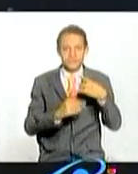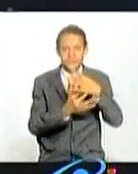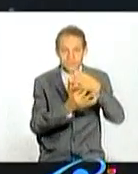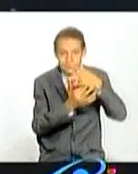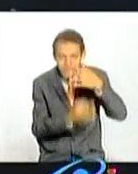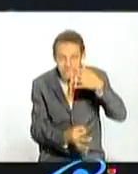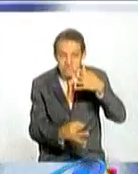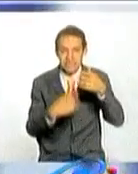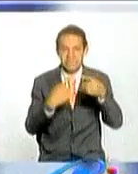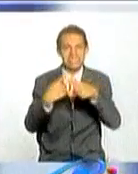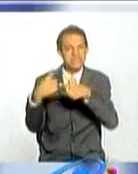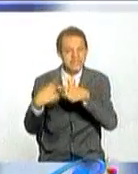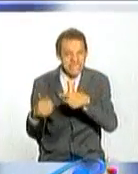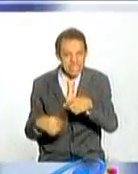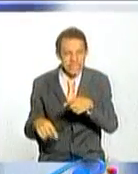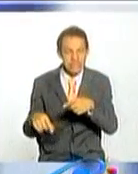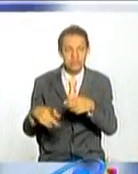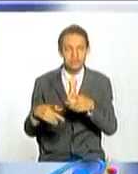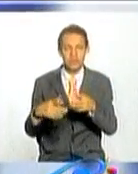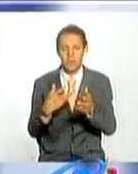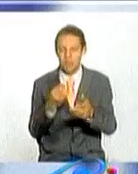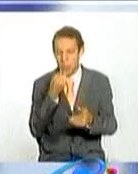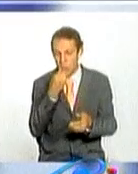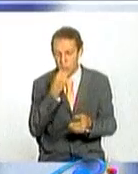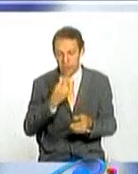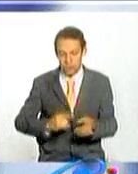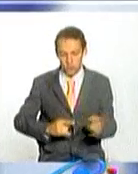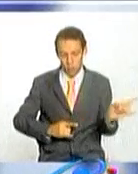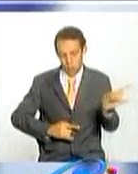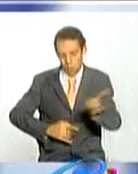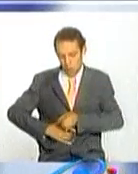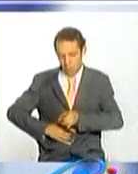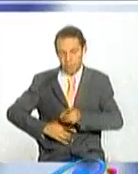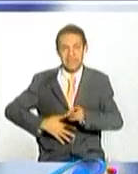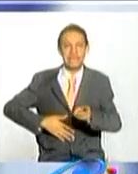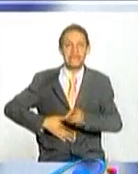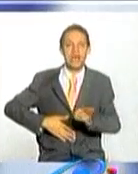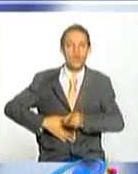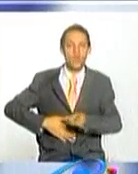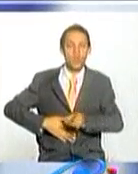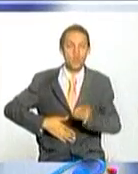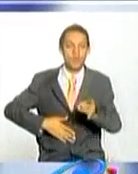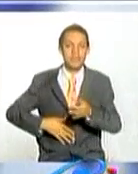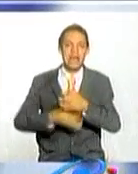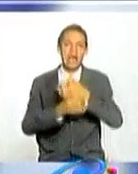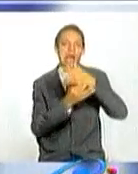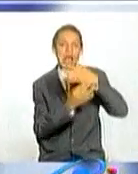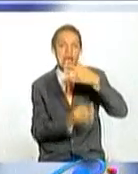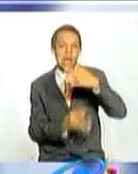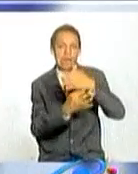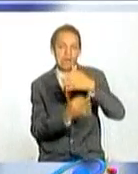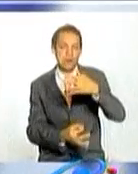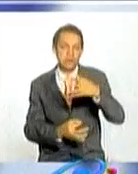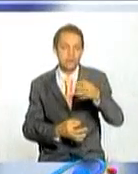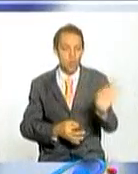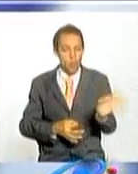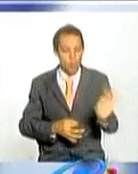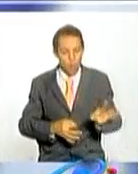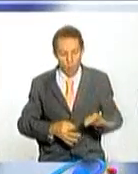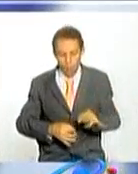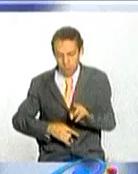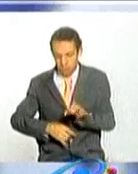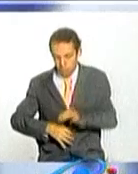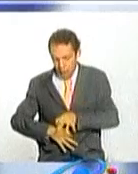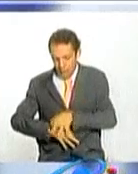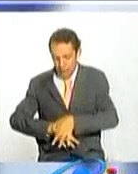diferentes órganos. Uno de los órganos que más recibe esta grasa es el hígado, y encontramos el hígado graso. En el